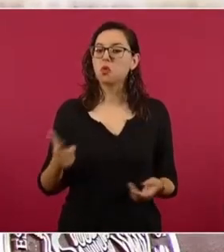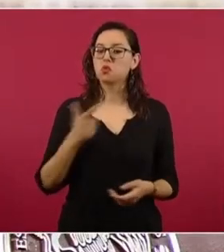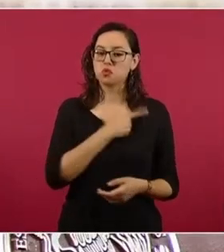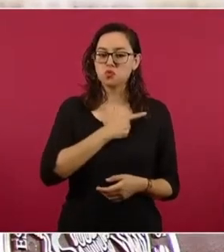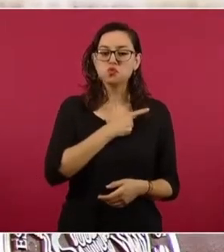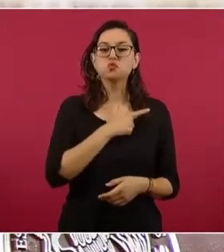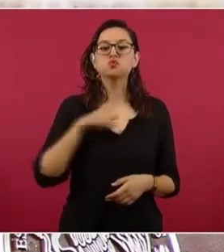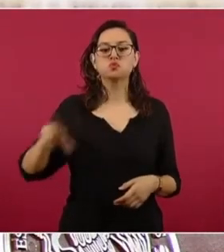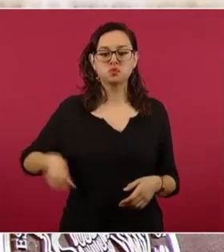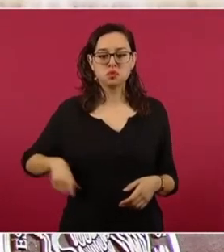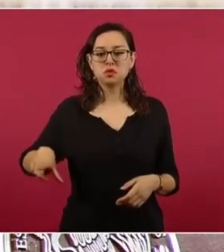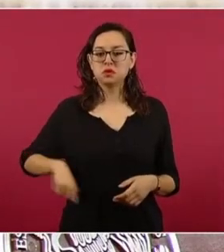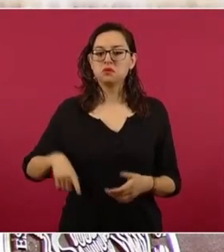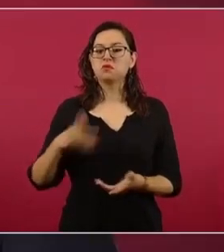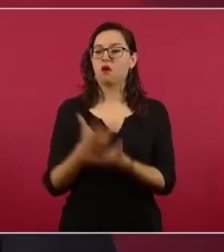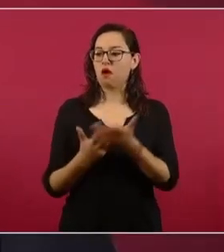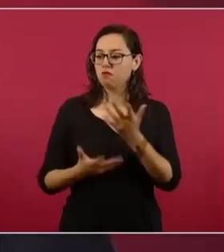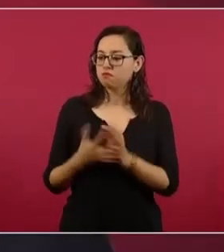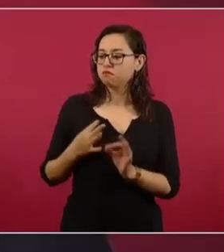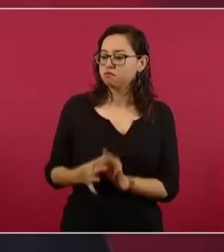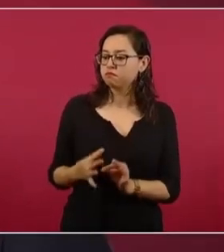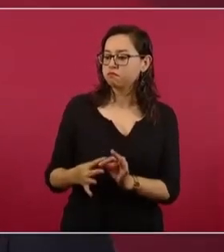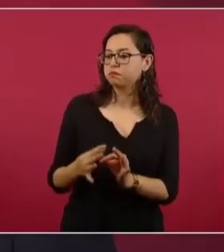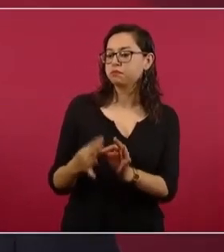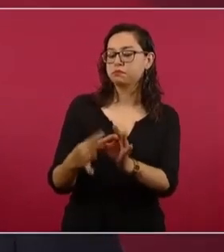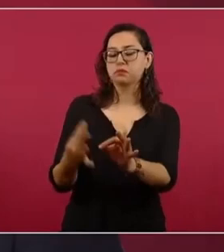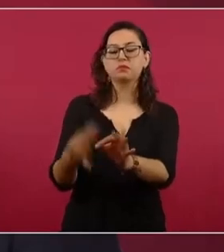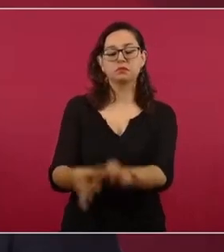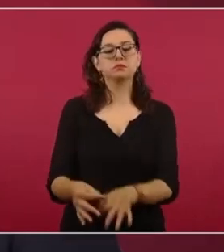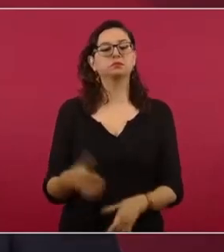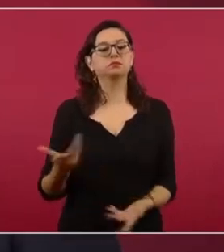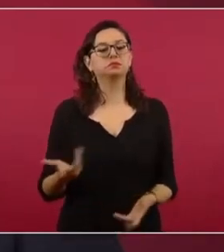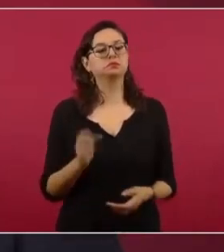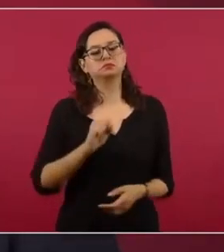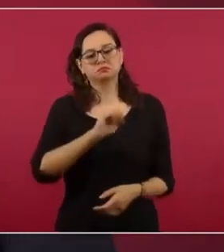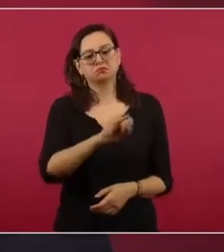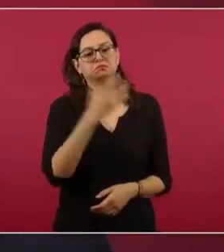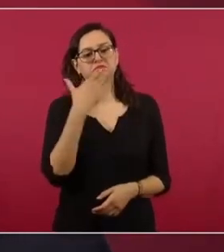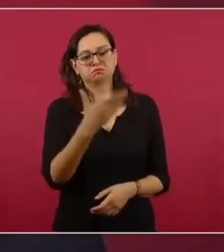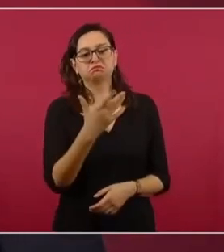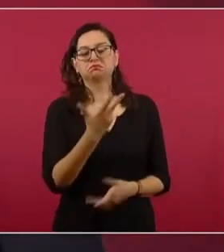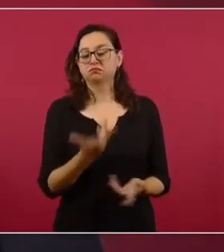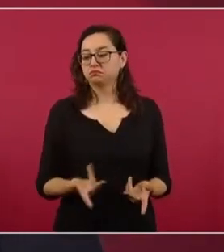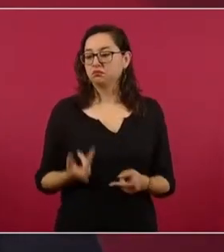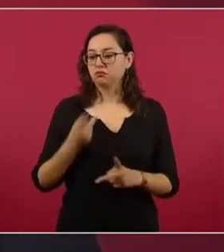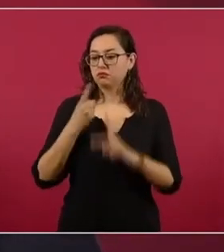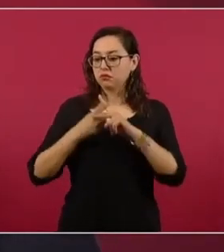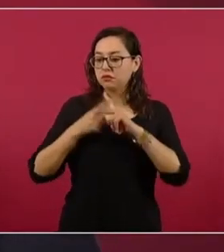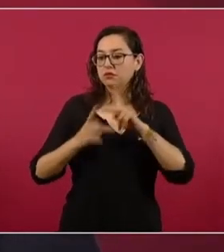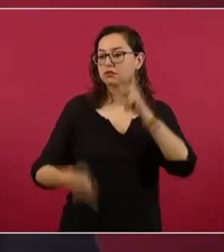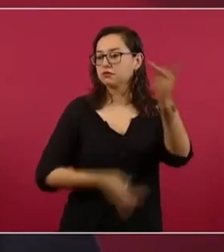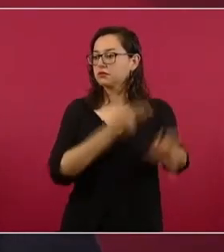las acciones del gobierno en todas las encuestas.